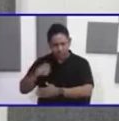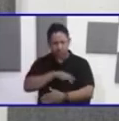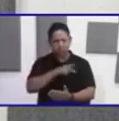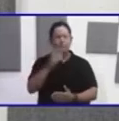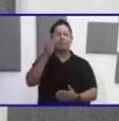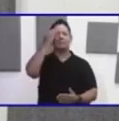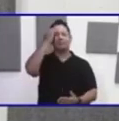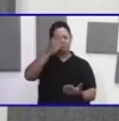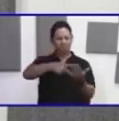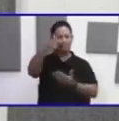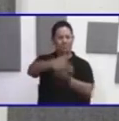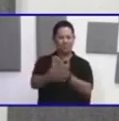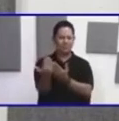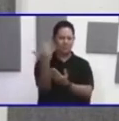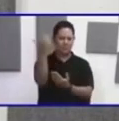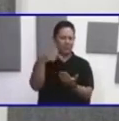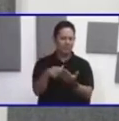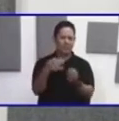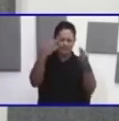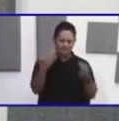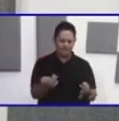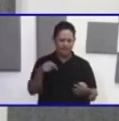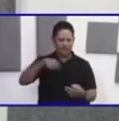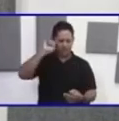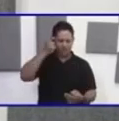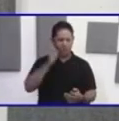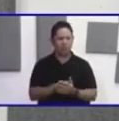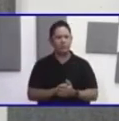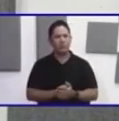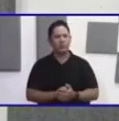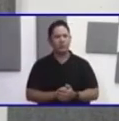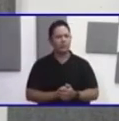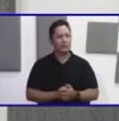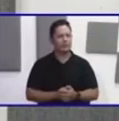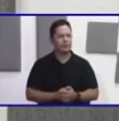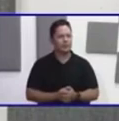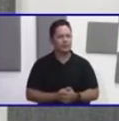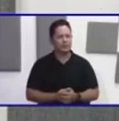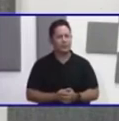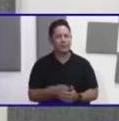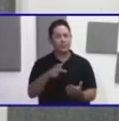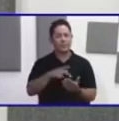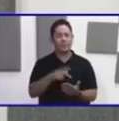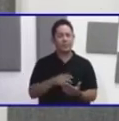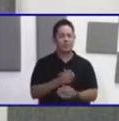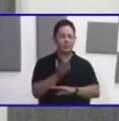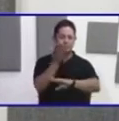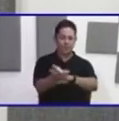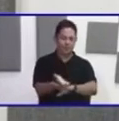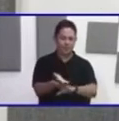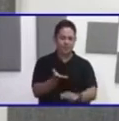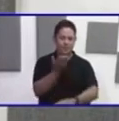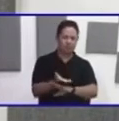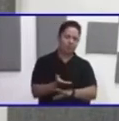el proyecto bandera de esta administración. Es un proyecto que se presentó en la Asamblea basado en la Ley 100